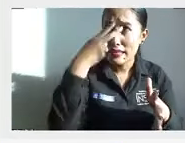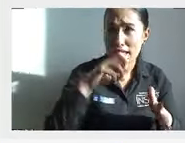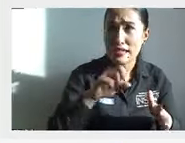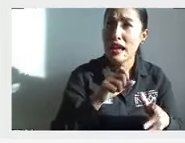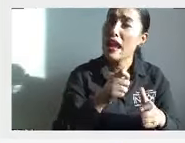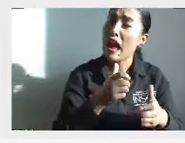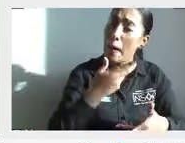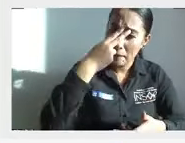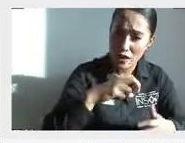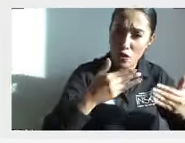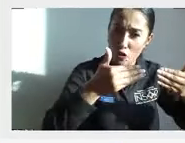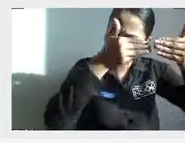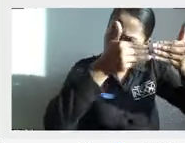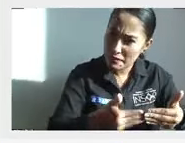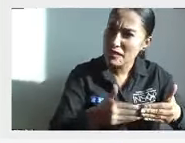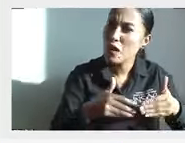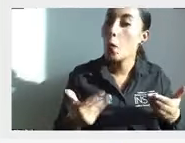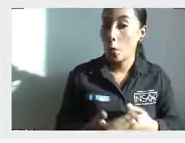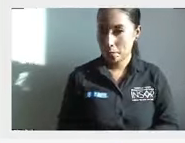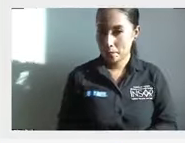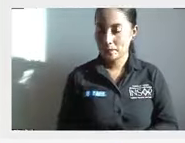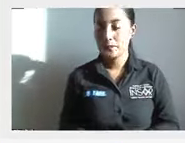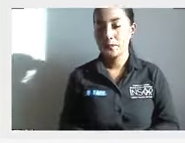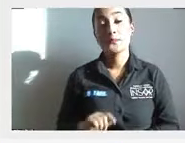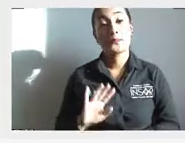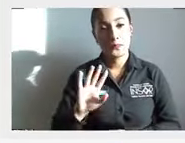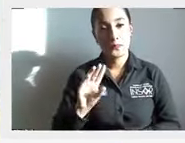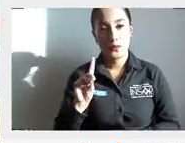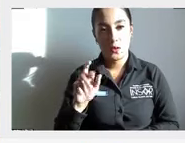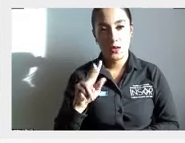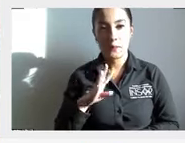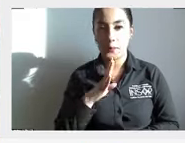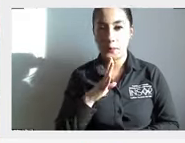discapacidad? Bueno, primero reconocer que si bien